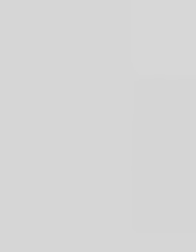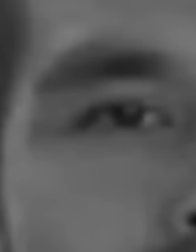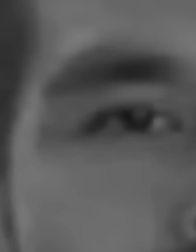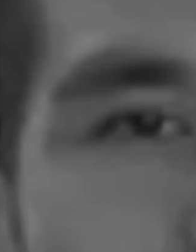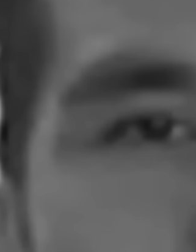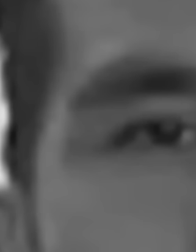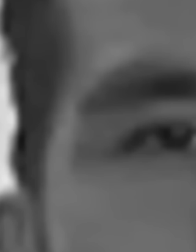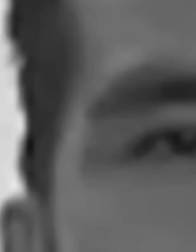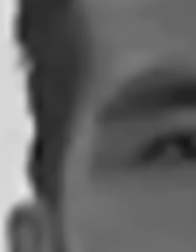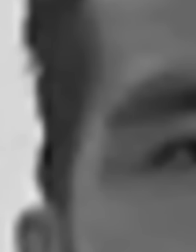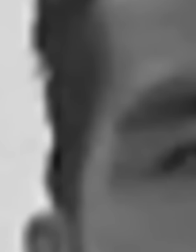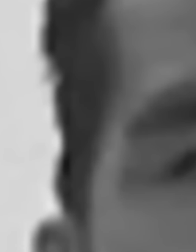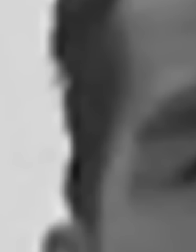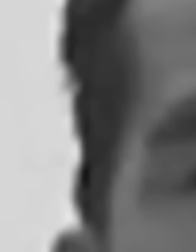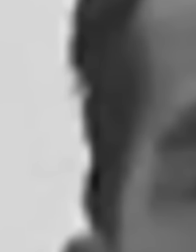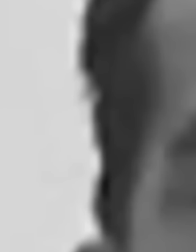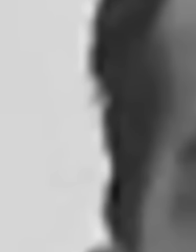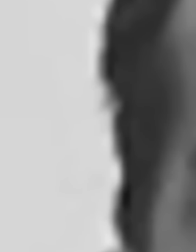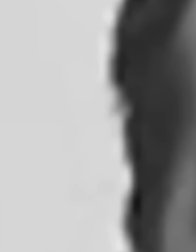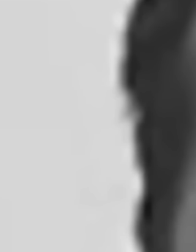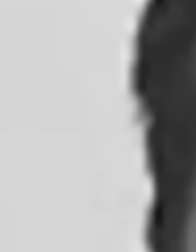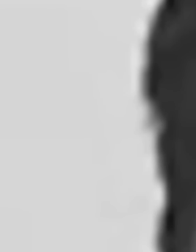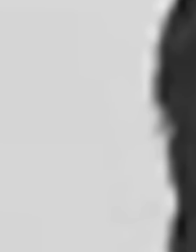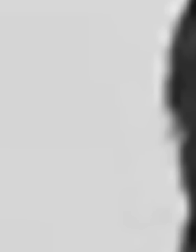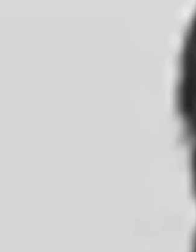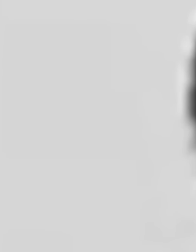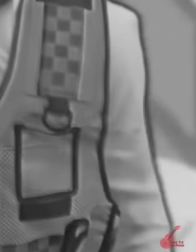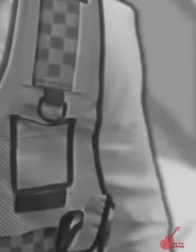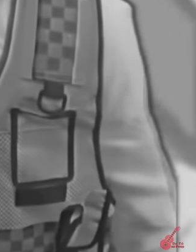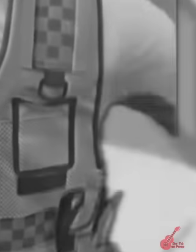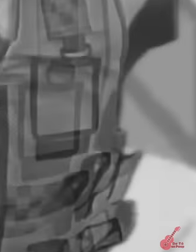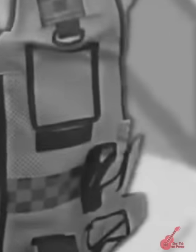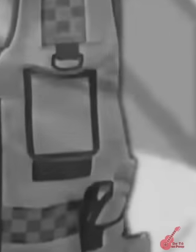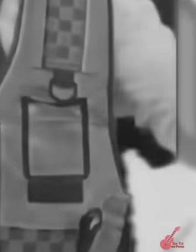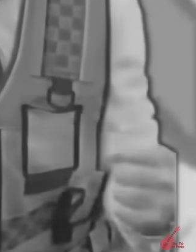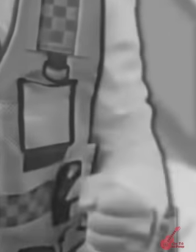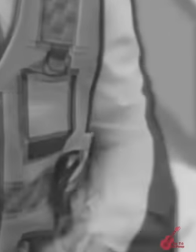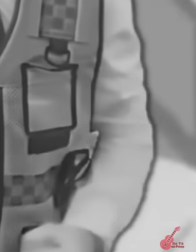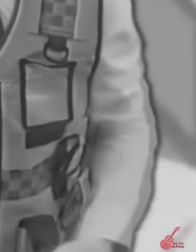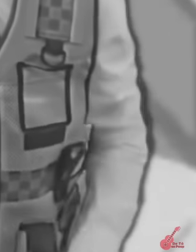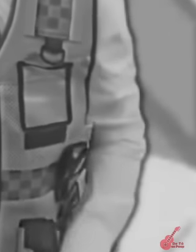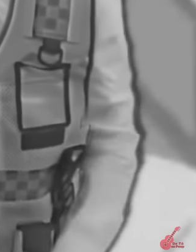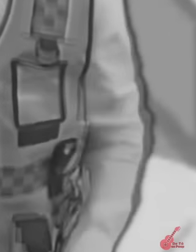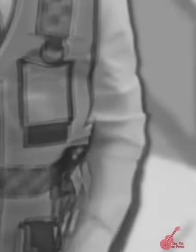cuenta que le estabas cagando, güey. O sea, era una pinche botarga, güey, no mames.